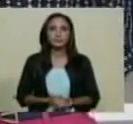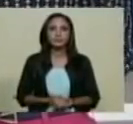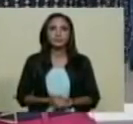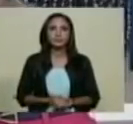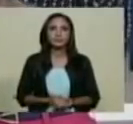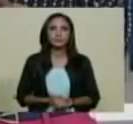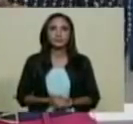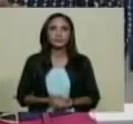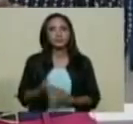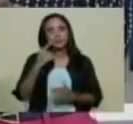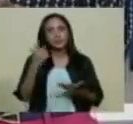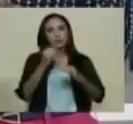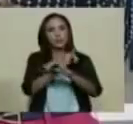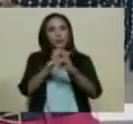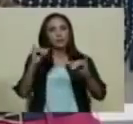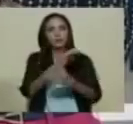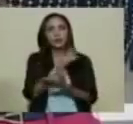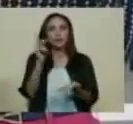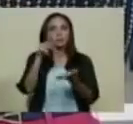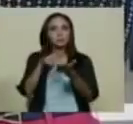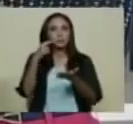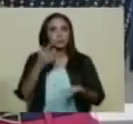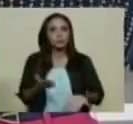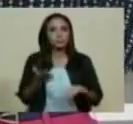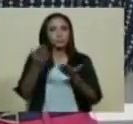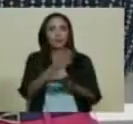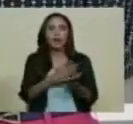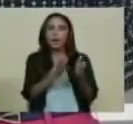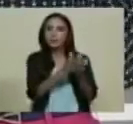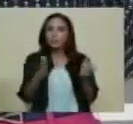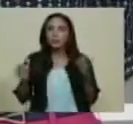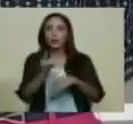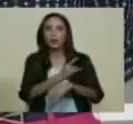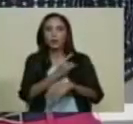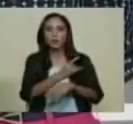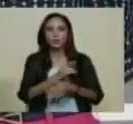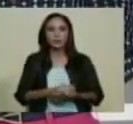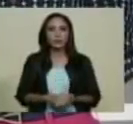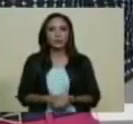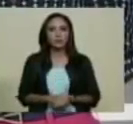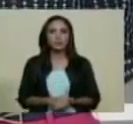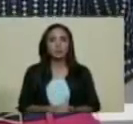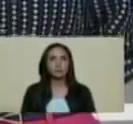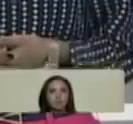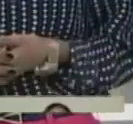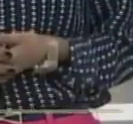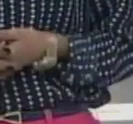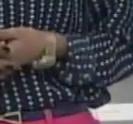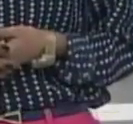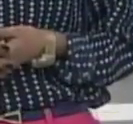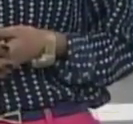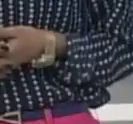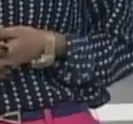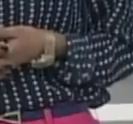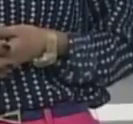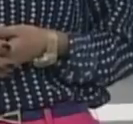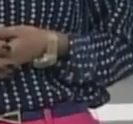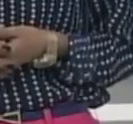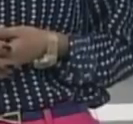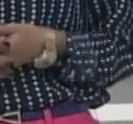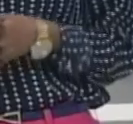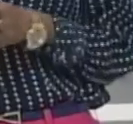Bien, así culmina el acto del inicio del periodo académico universitario con la inauguración de la Universidad de la Ciencia, Tecnología